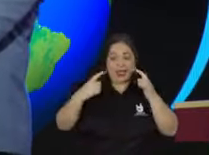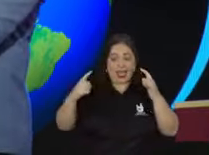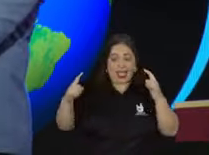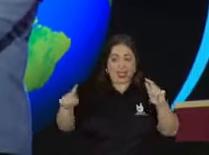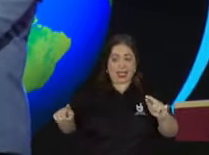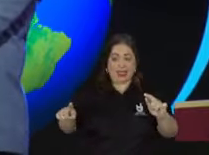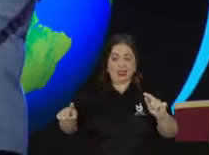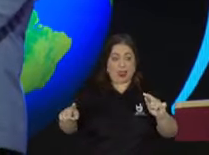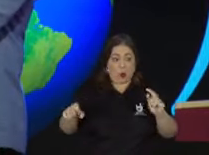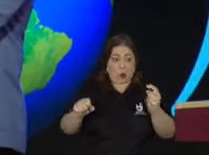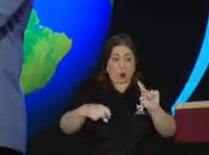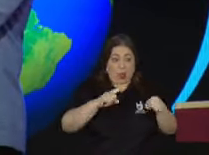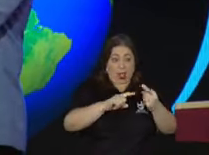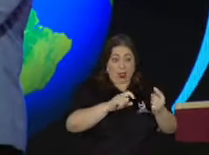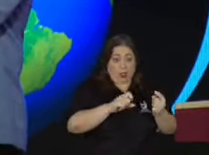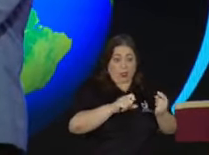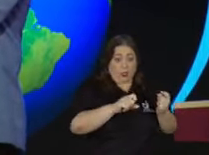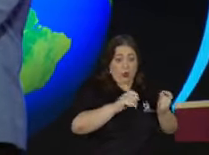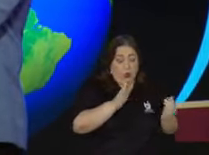cita médica,